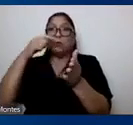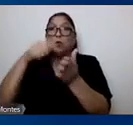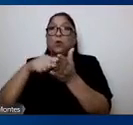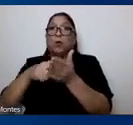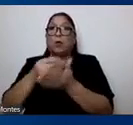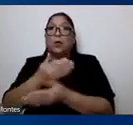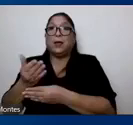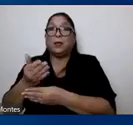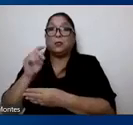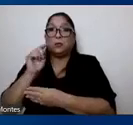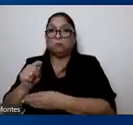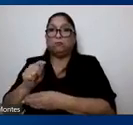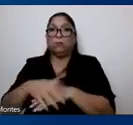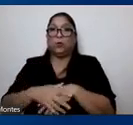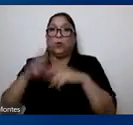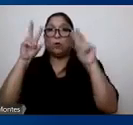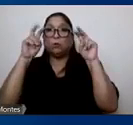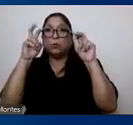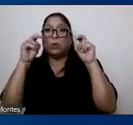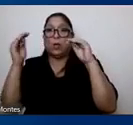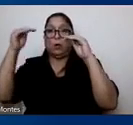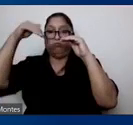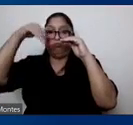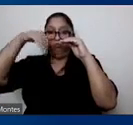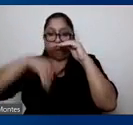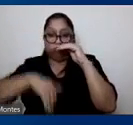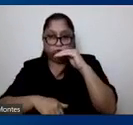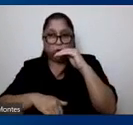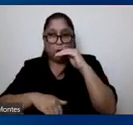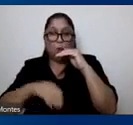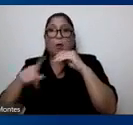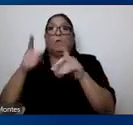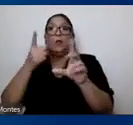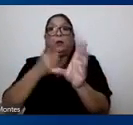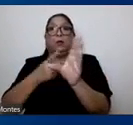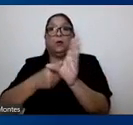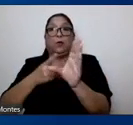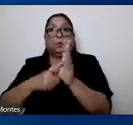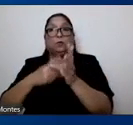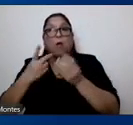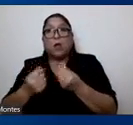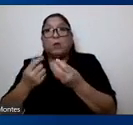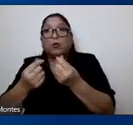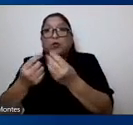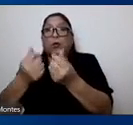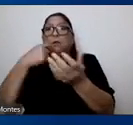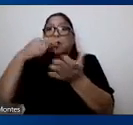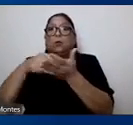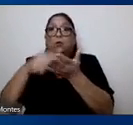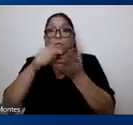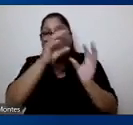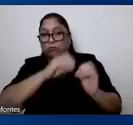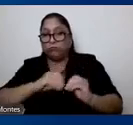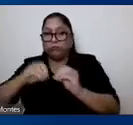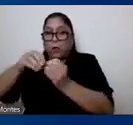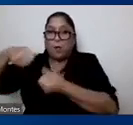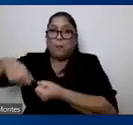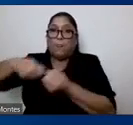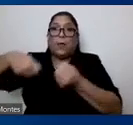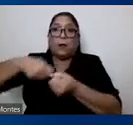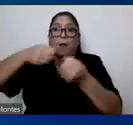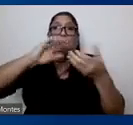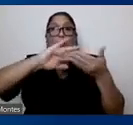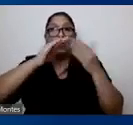punto que menciona el declive de la subversión, el apresuramiento del paso del tránsito campo a la ciudad de los